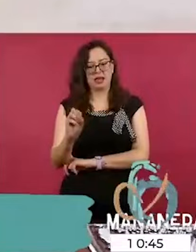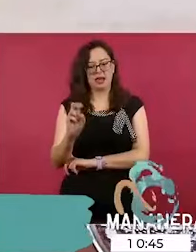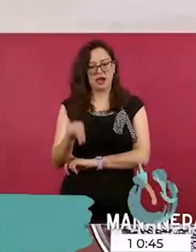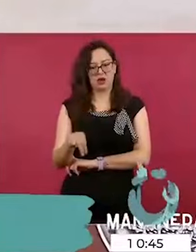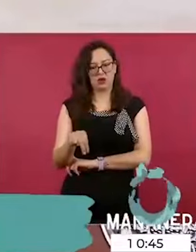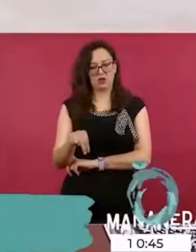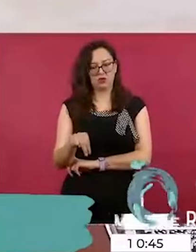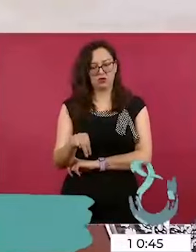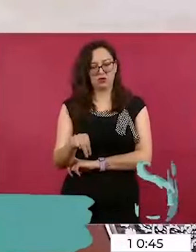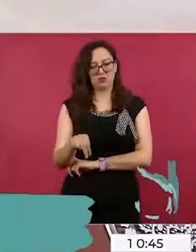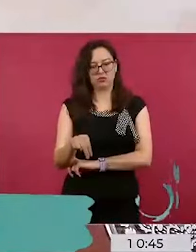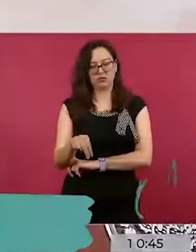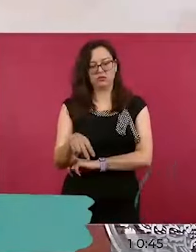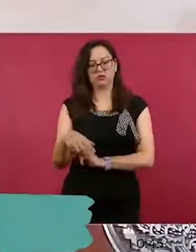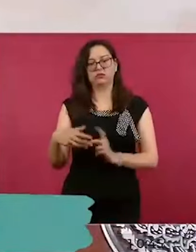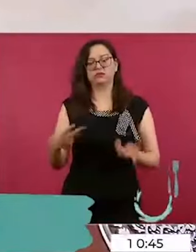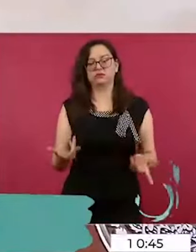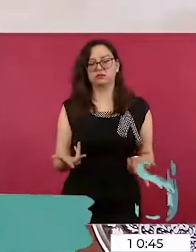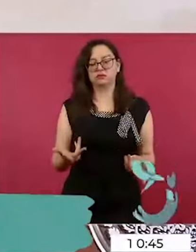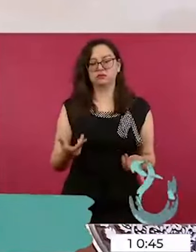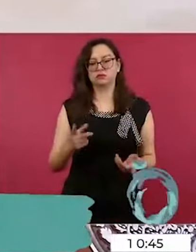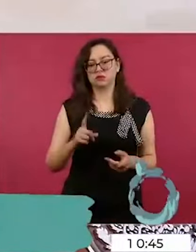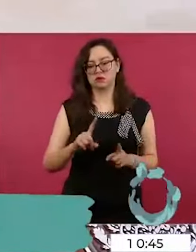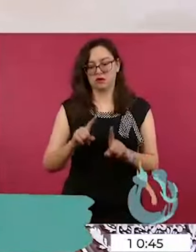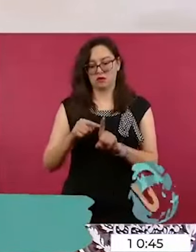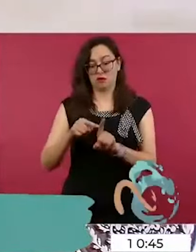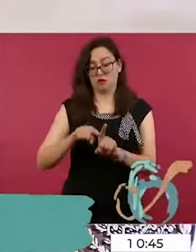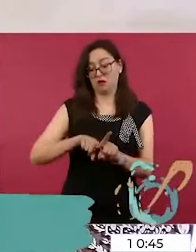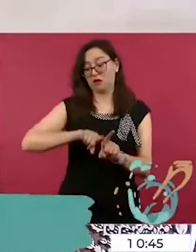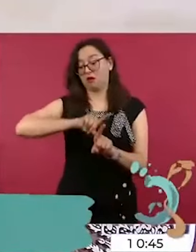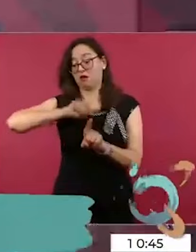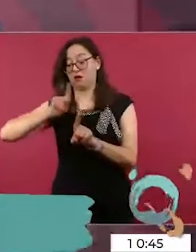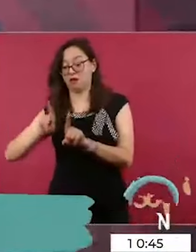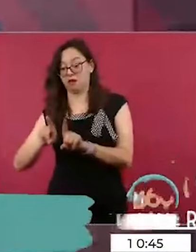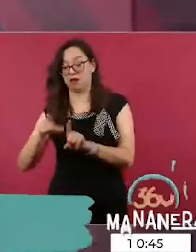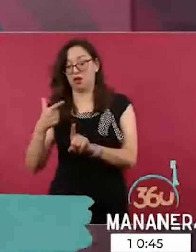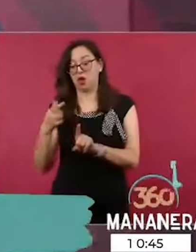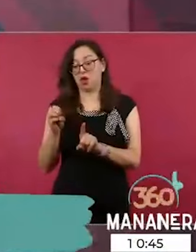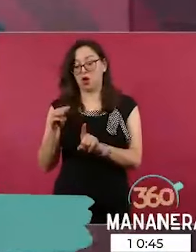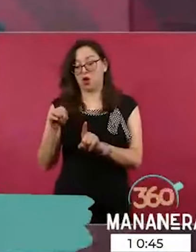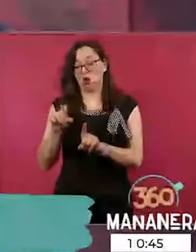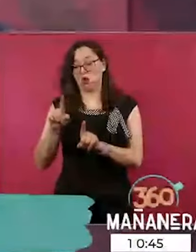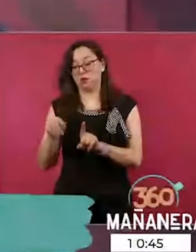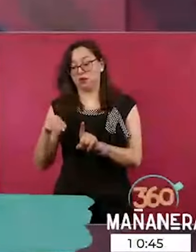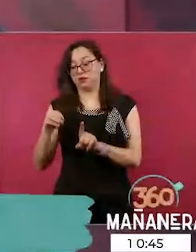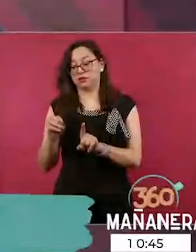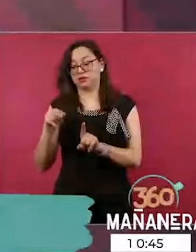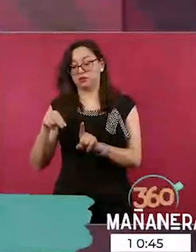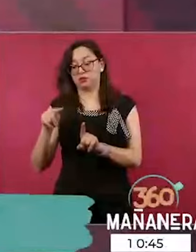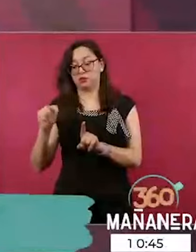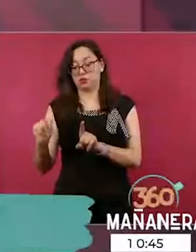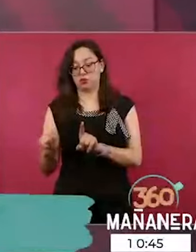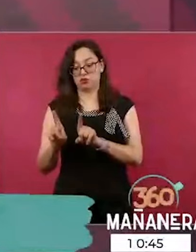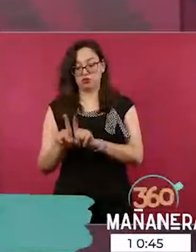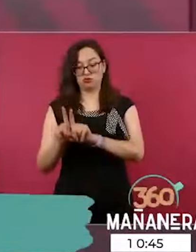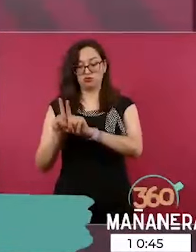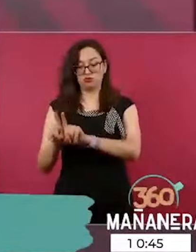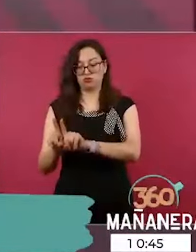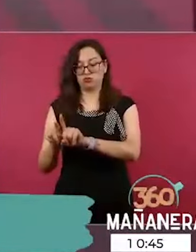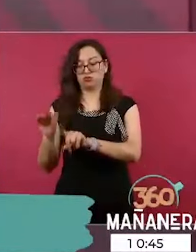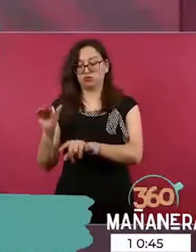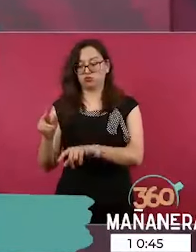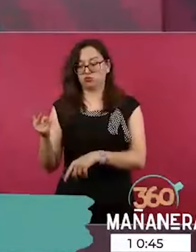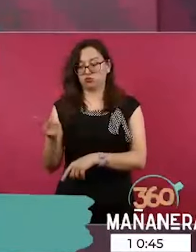secretario de gobernación Gómez mon que cambiara su